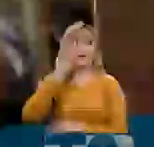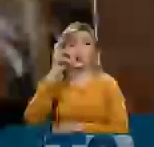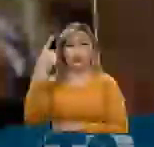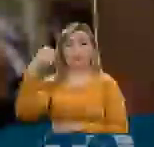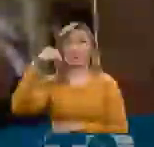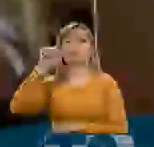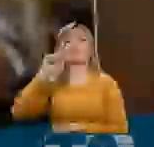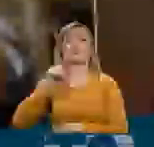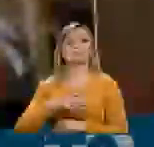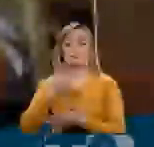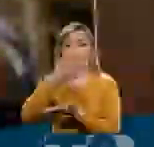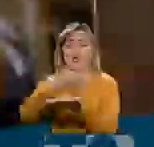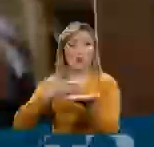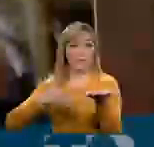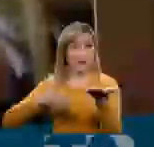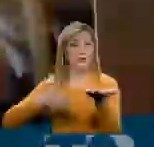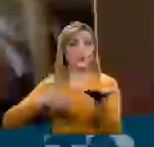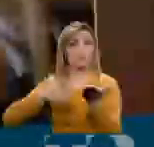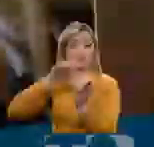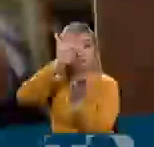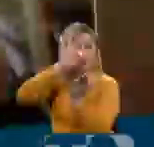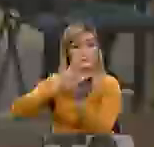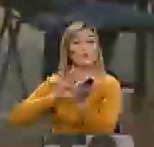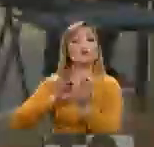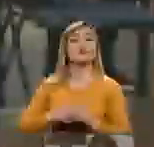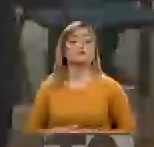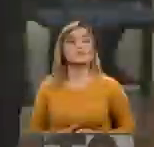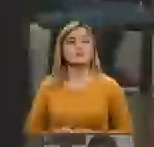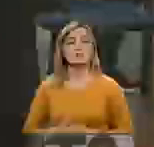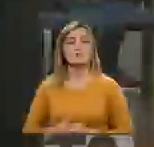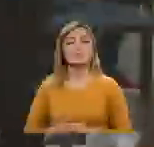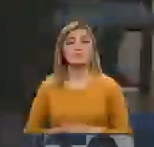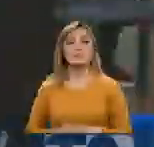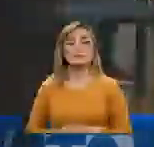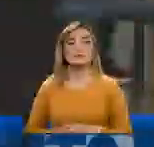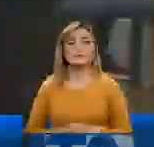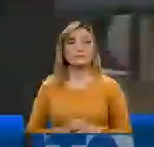electores. Casi la mitad del padrón electoral. En